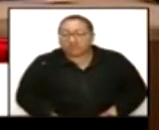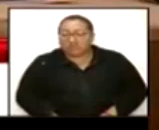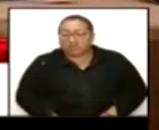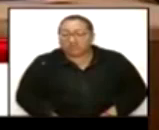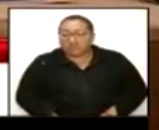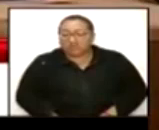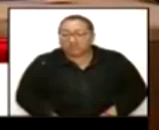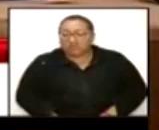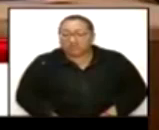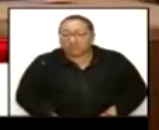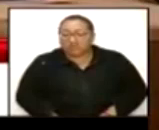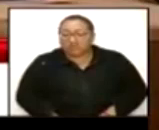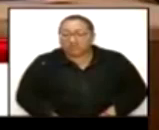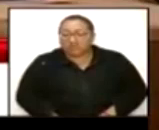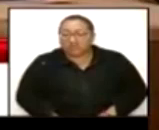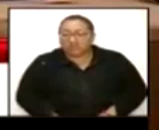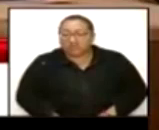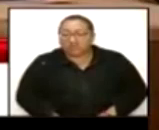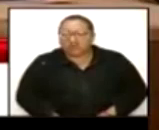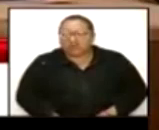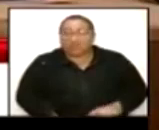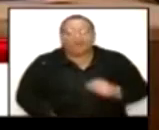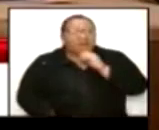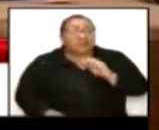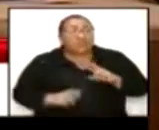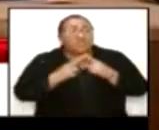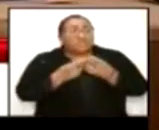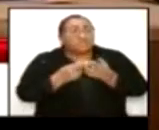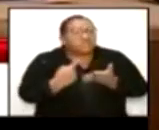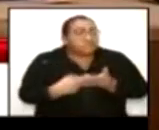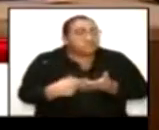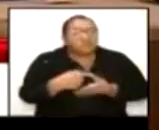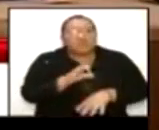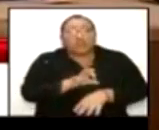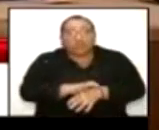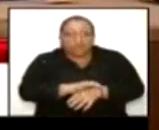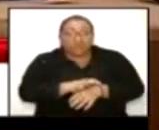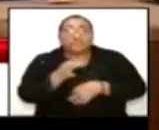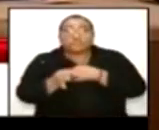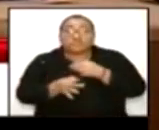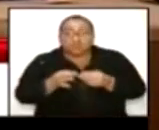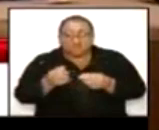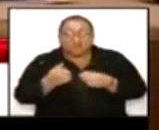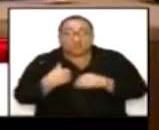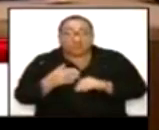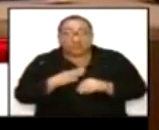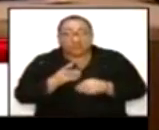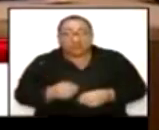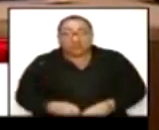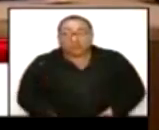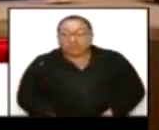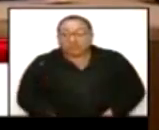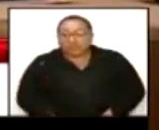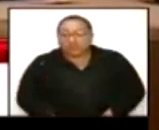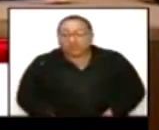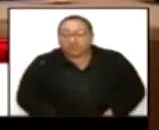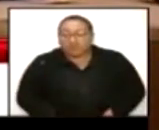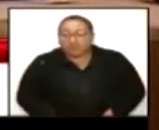la posibilidad de acceder a la evaluación de una junta médica que por indicación terapéutica y debidamente